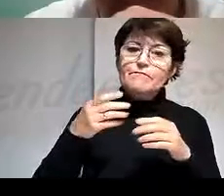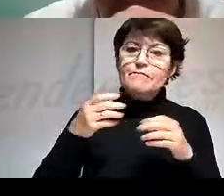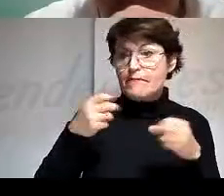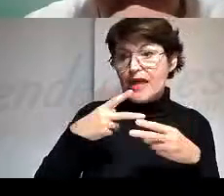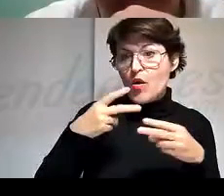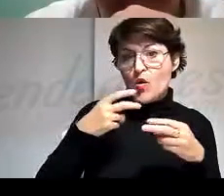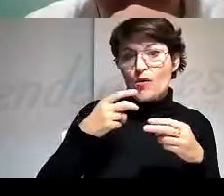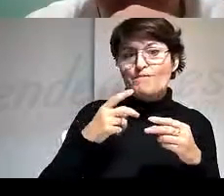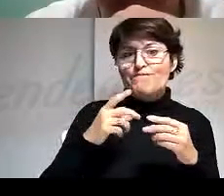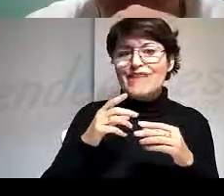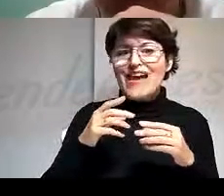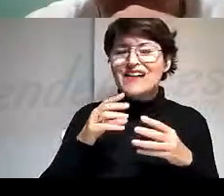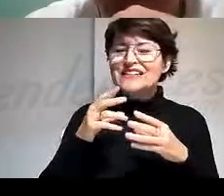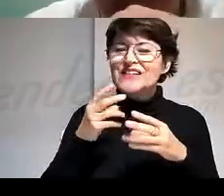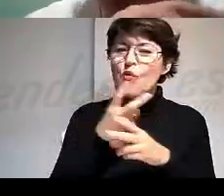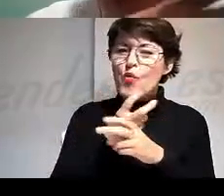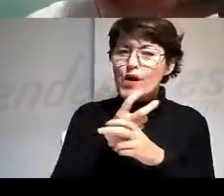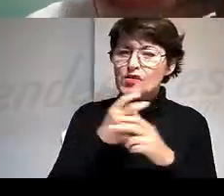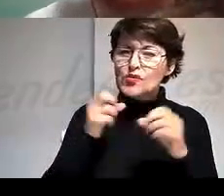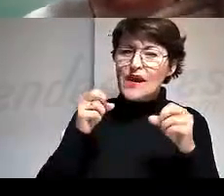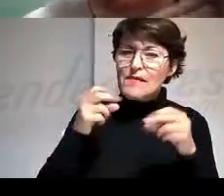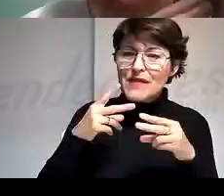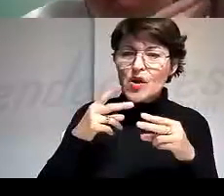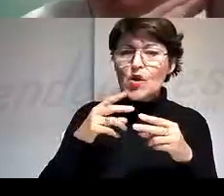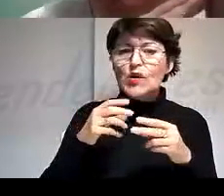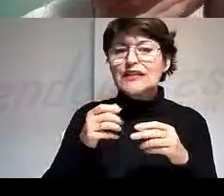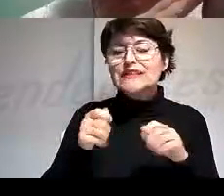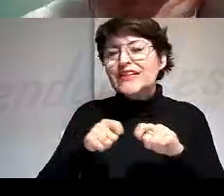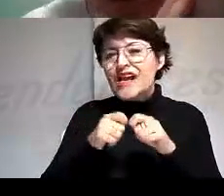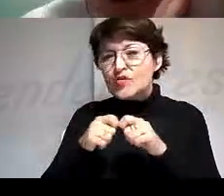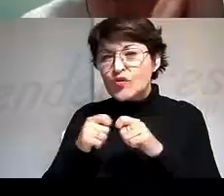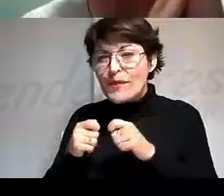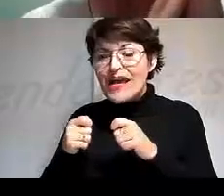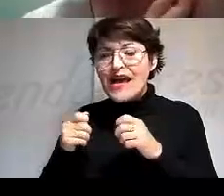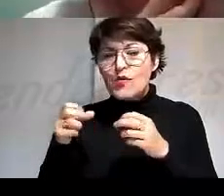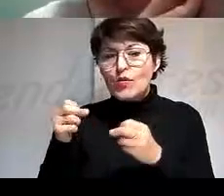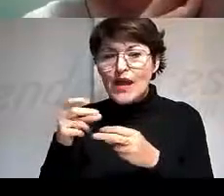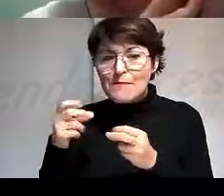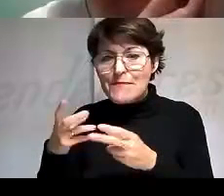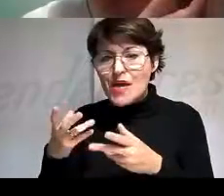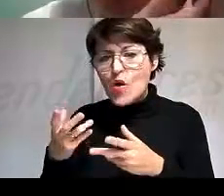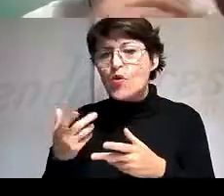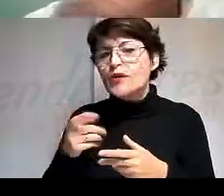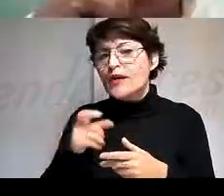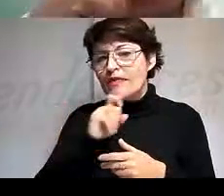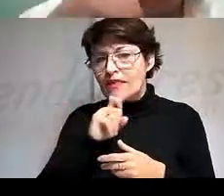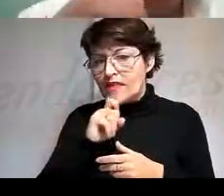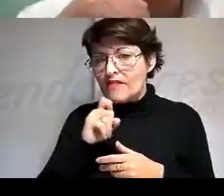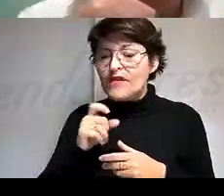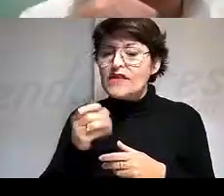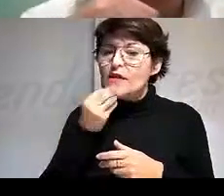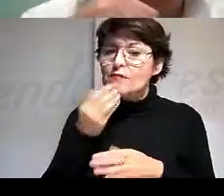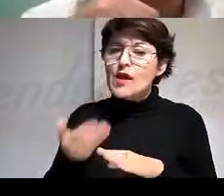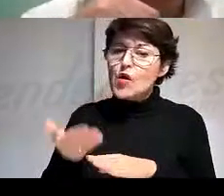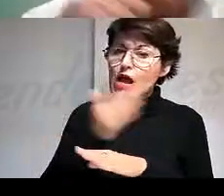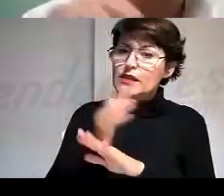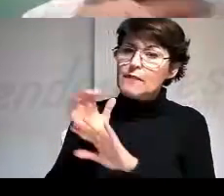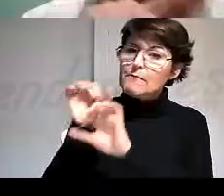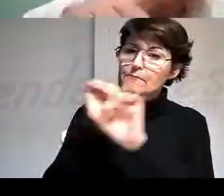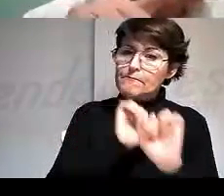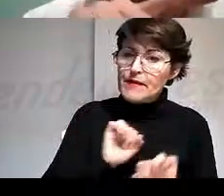degenerado el cartílago, ¿podemos recuperarlo? La verdad es que no, salvo por una razón muy sencilla.